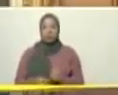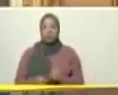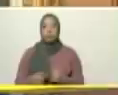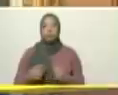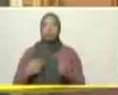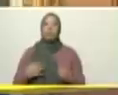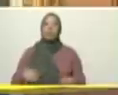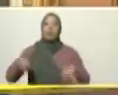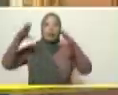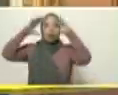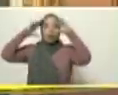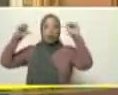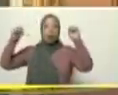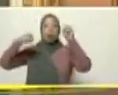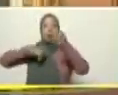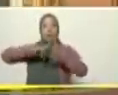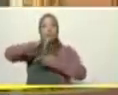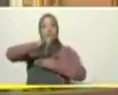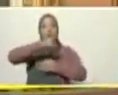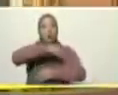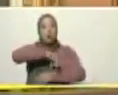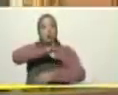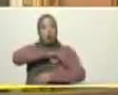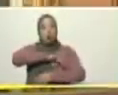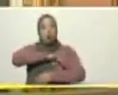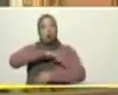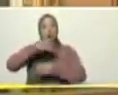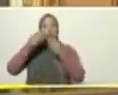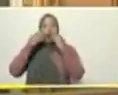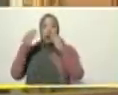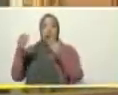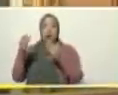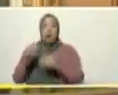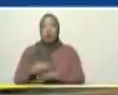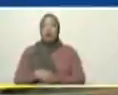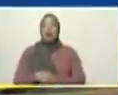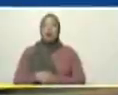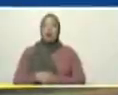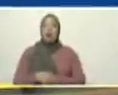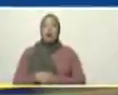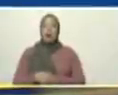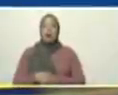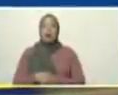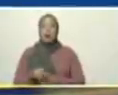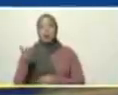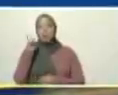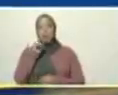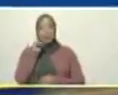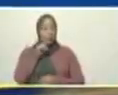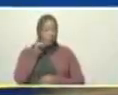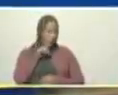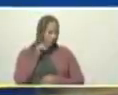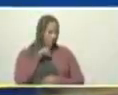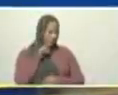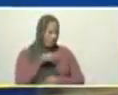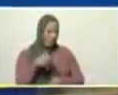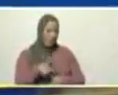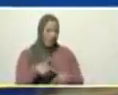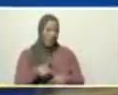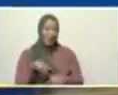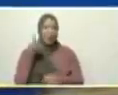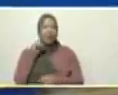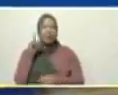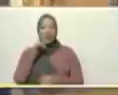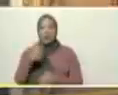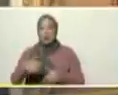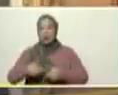cancillería, basta de viaje, basta de caviar. Mentira, mentira, mentira, mentira. Sé un